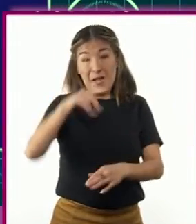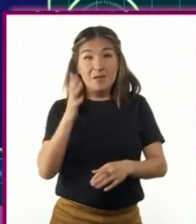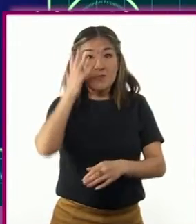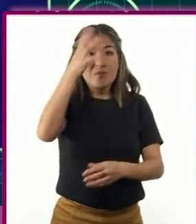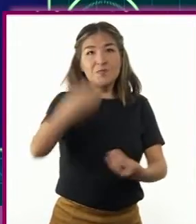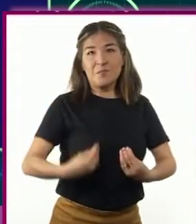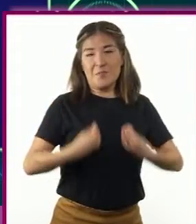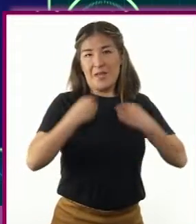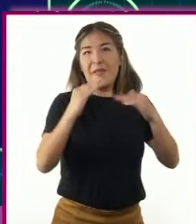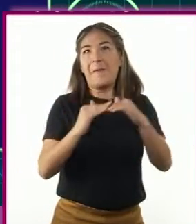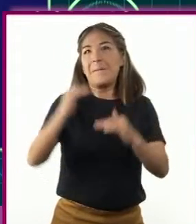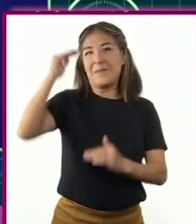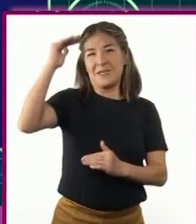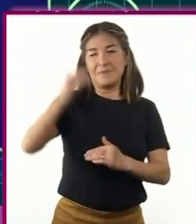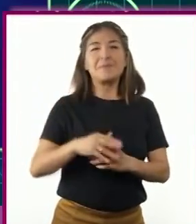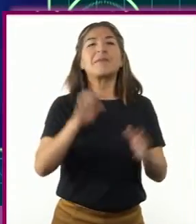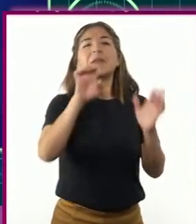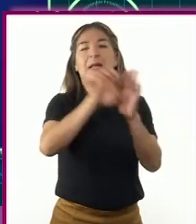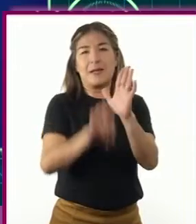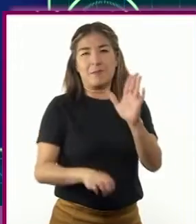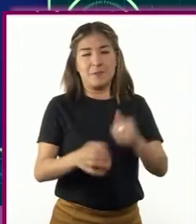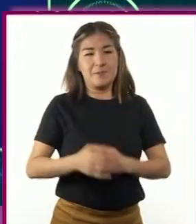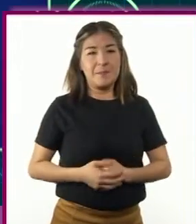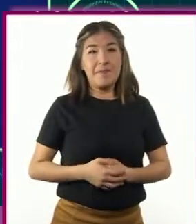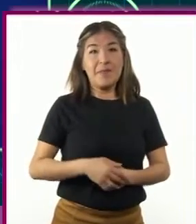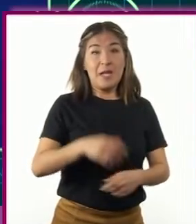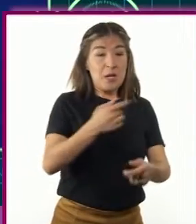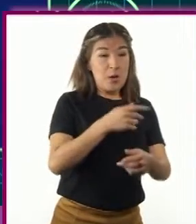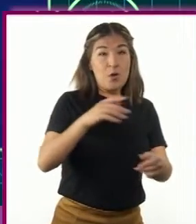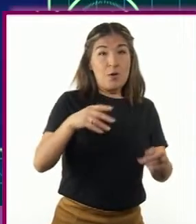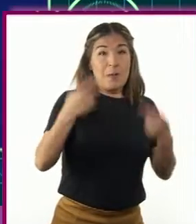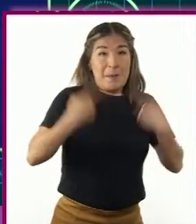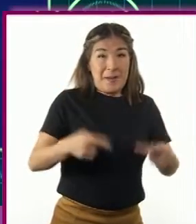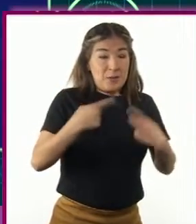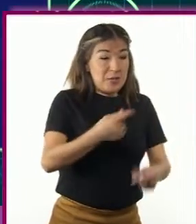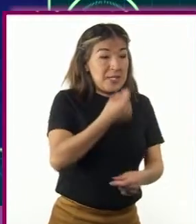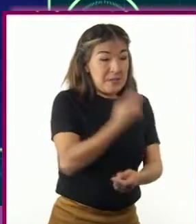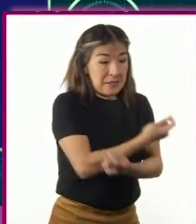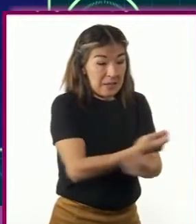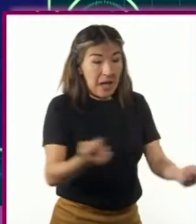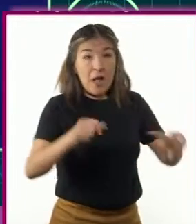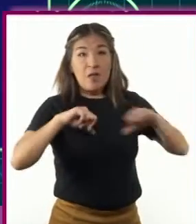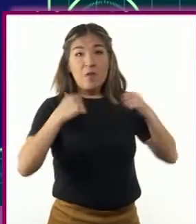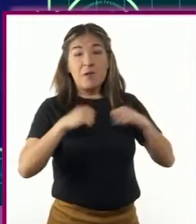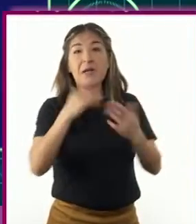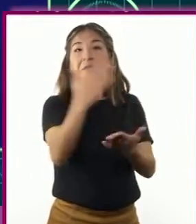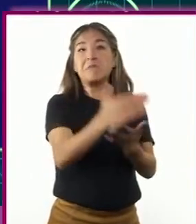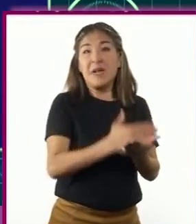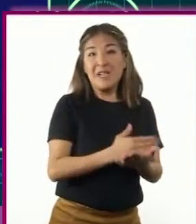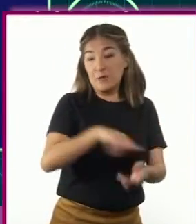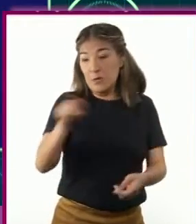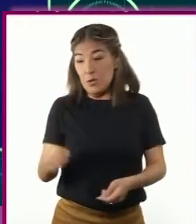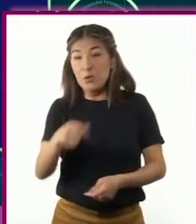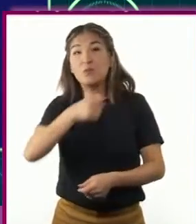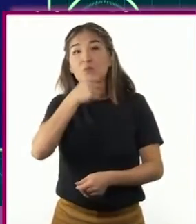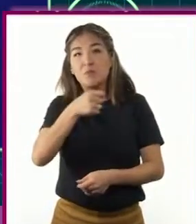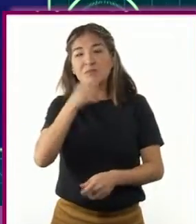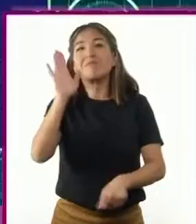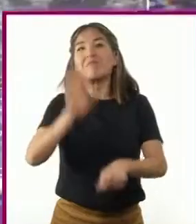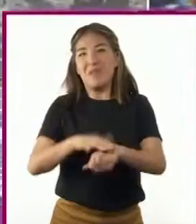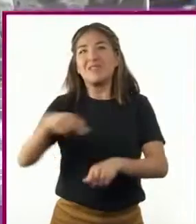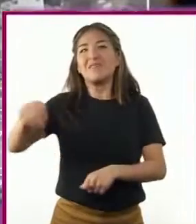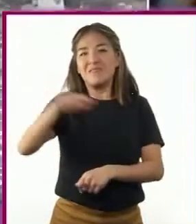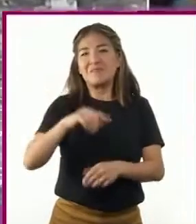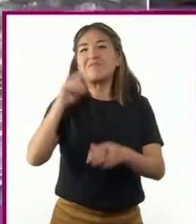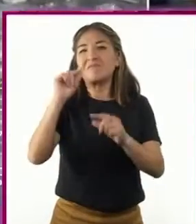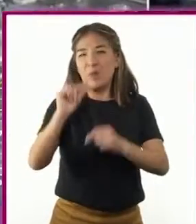aumentando. Es decir, la población infantil y adolescente es cada vez menor y la adulta más longeva. Sin